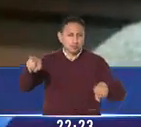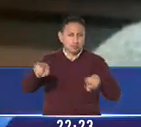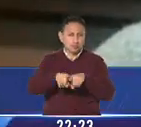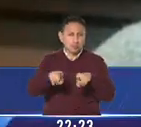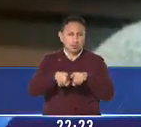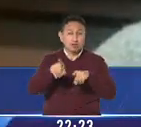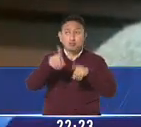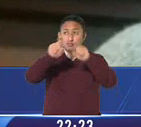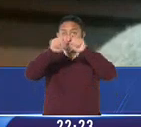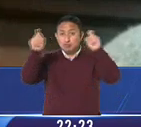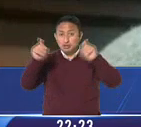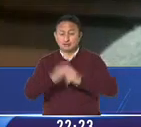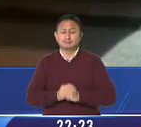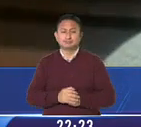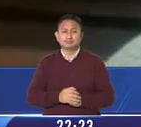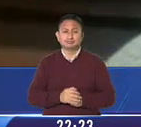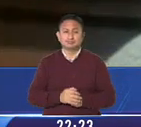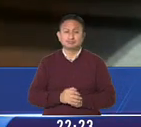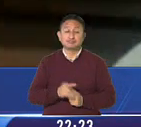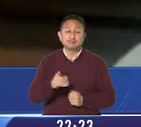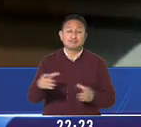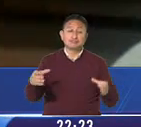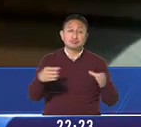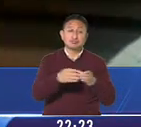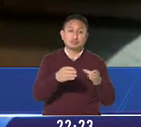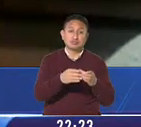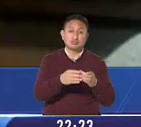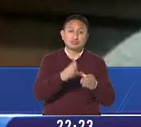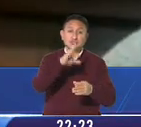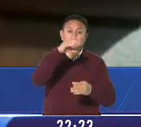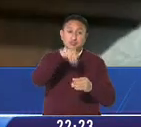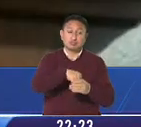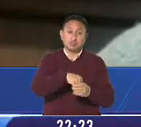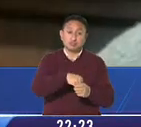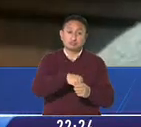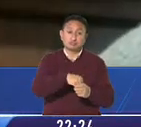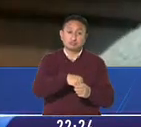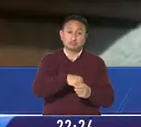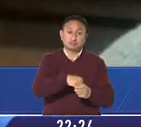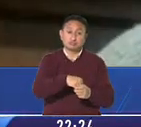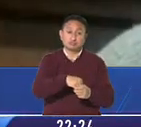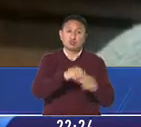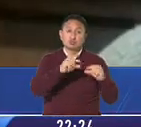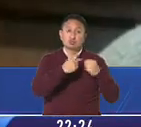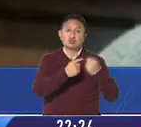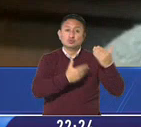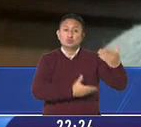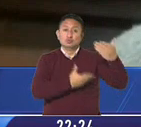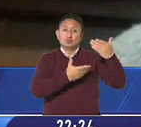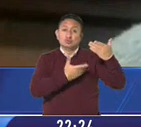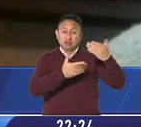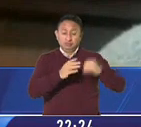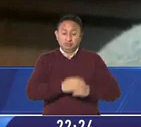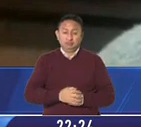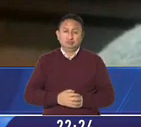sectores empresariales, con qué acuerdos al interior de las bancadas de la Asamblea, pero